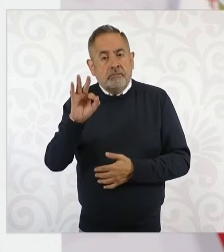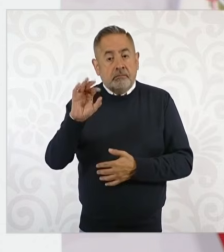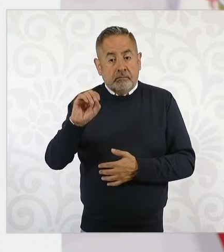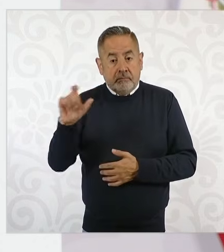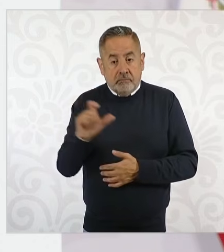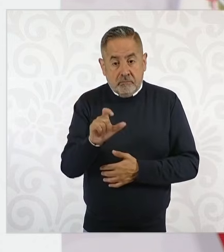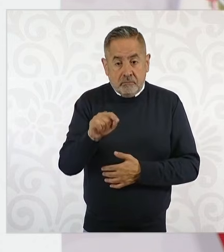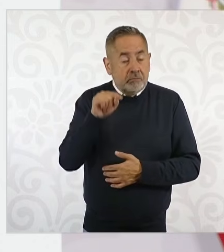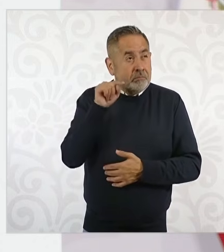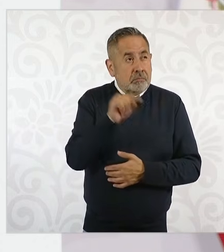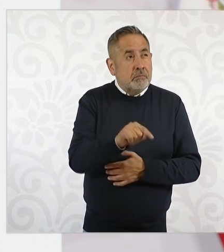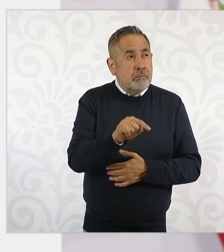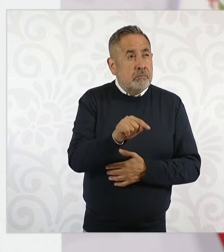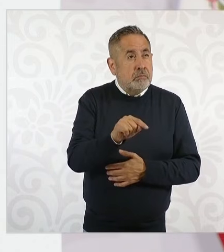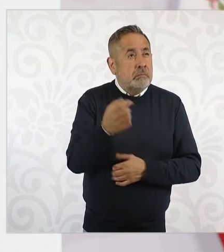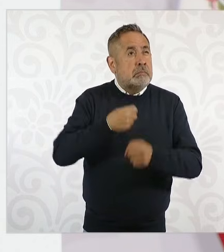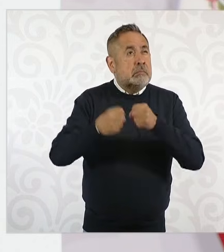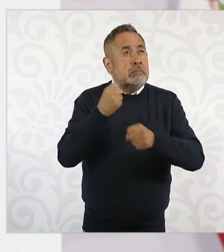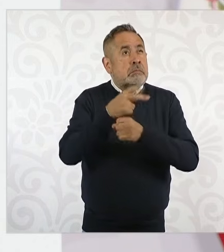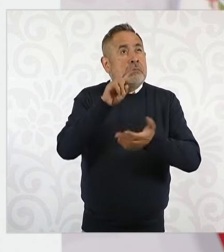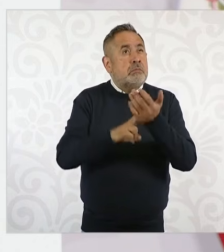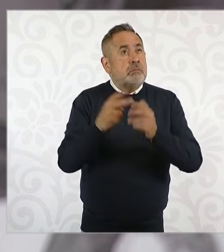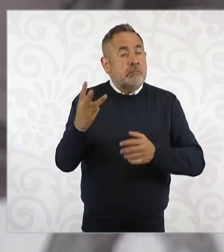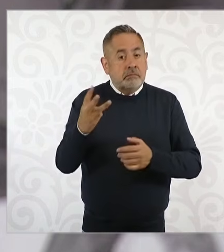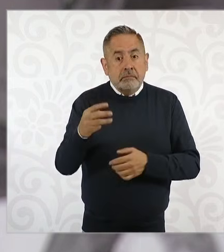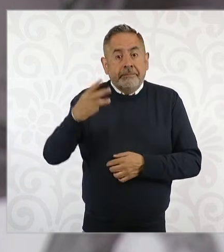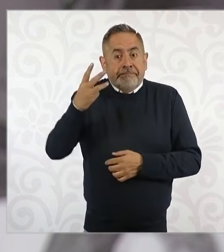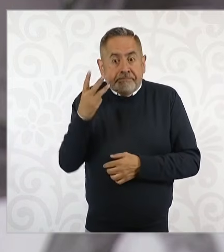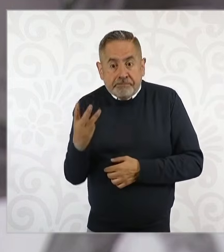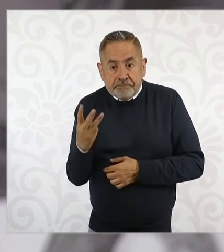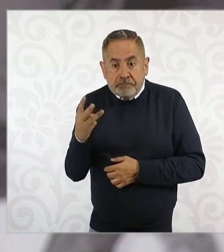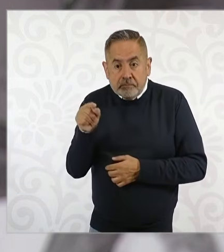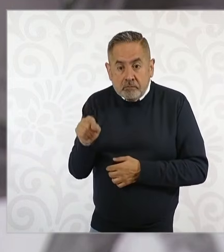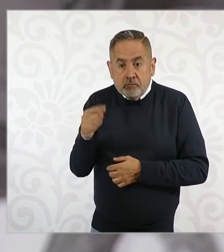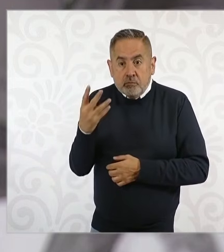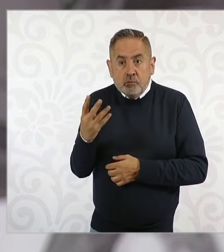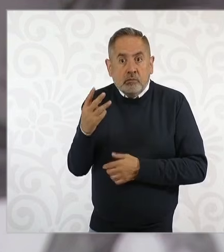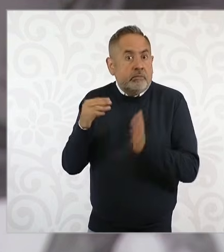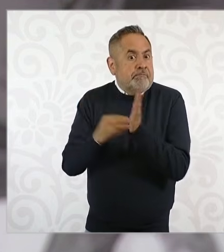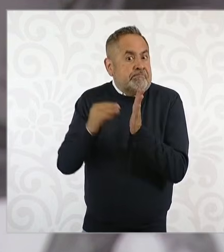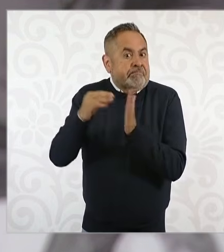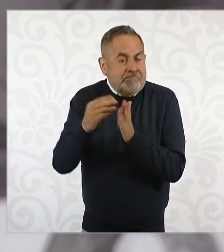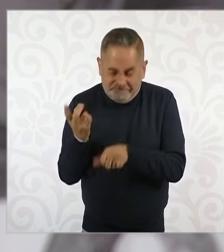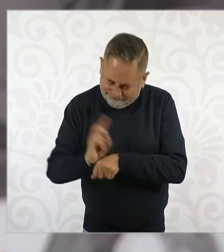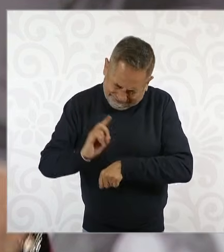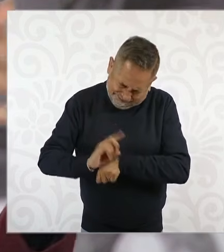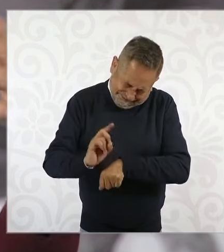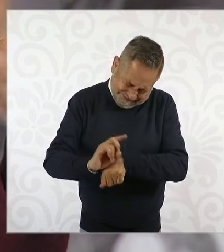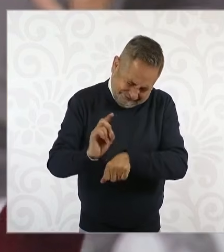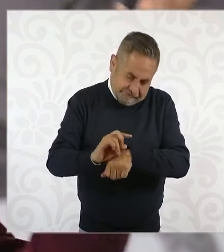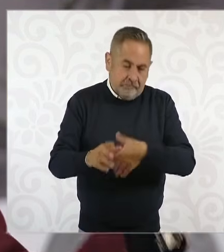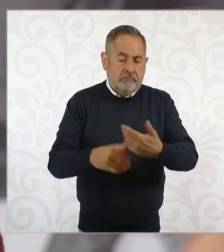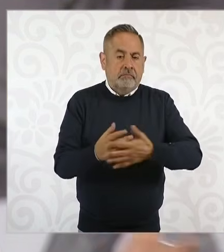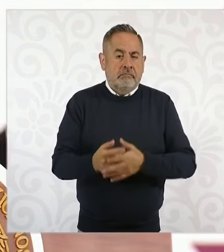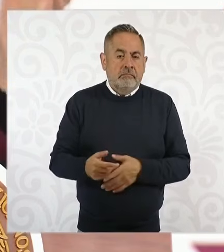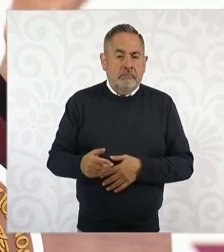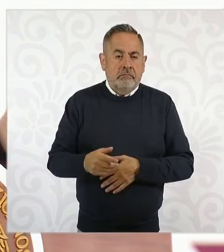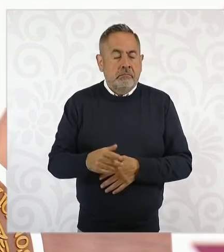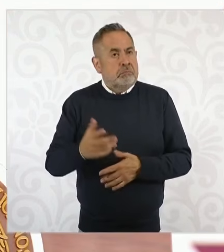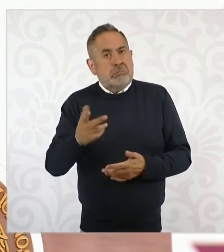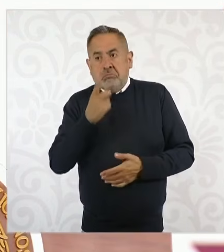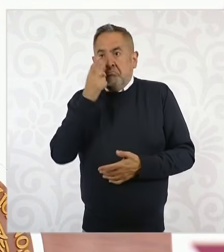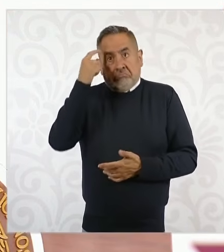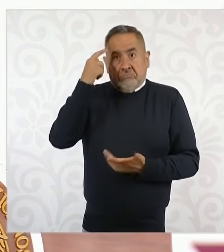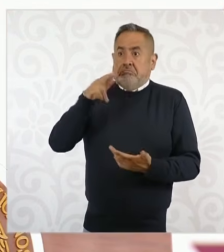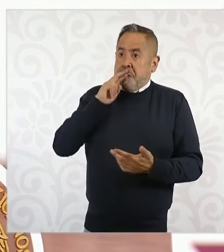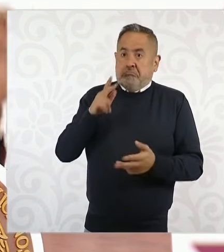a producirse en 2003 3.4 millones de barriles diarios. Y uno diría, bueno, pues mayor producción, qué